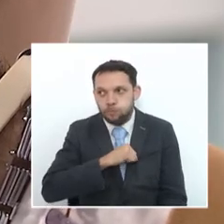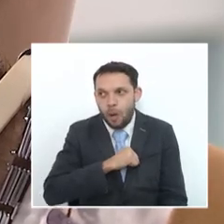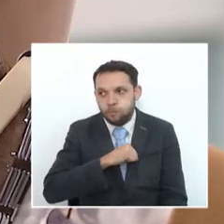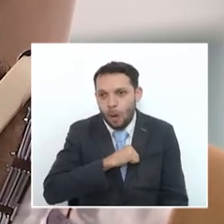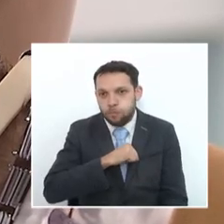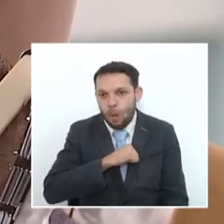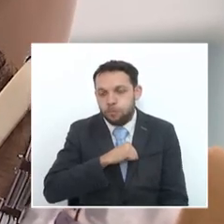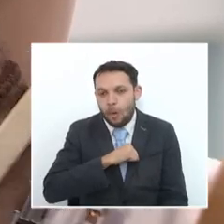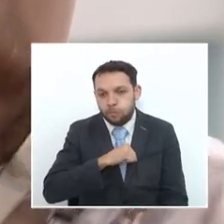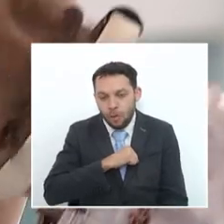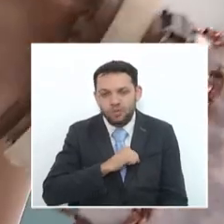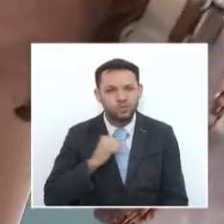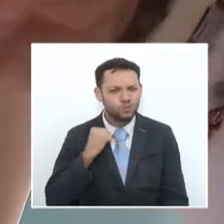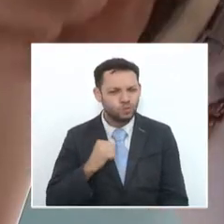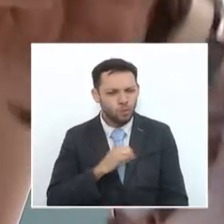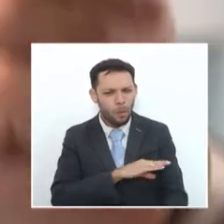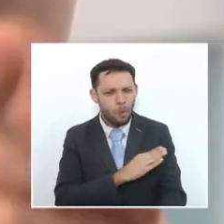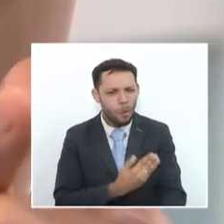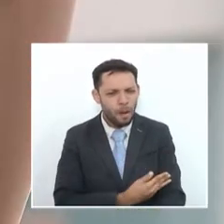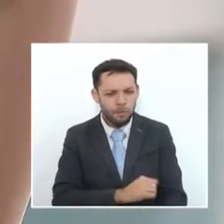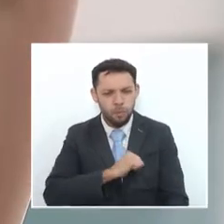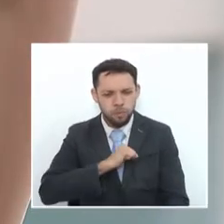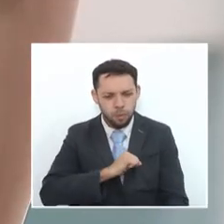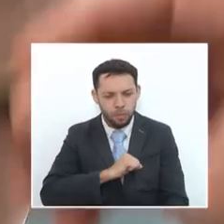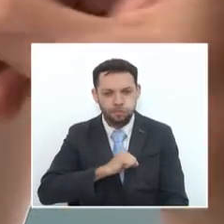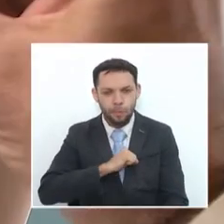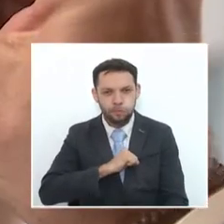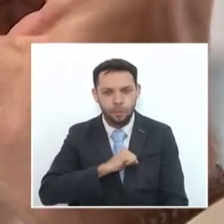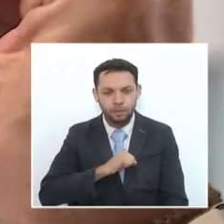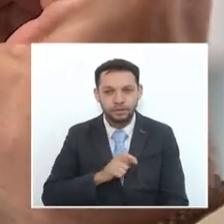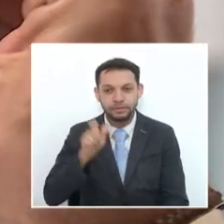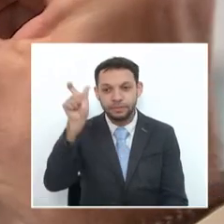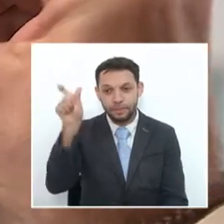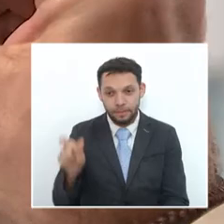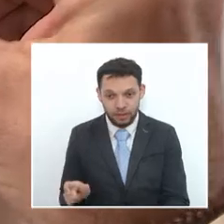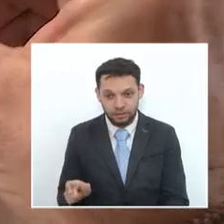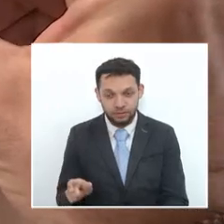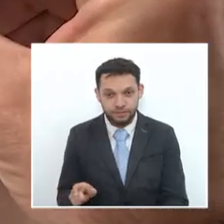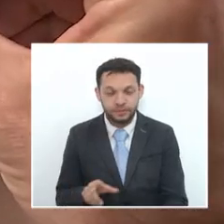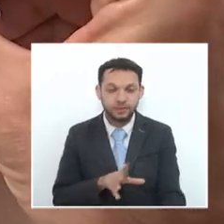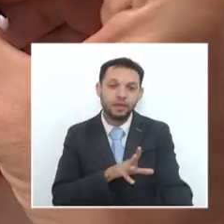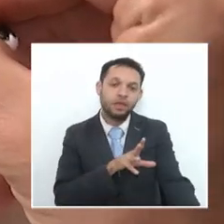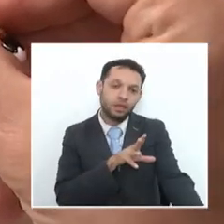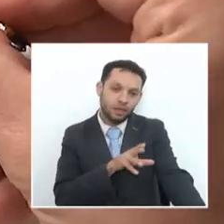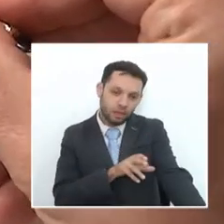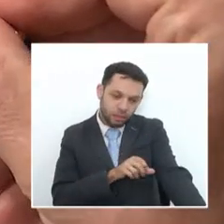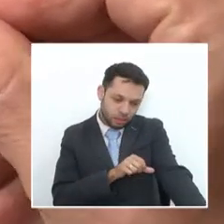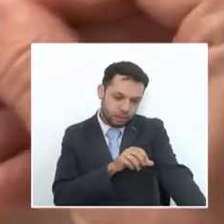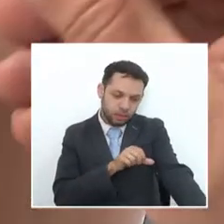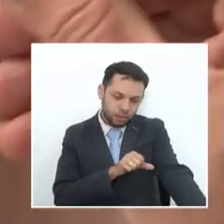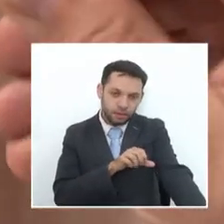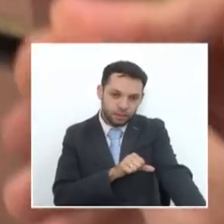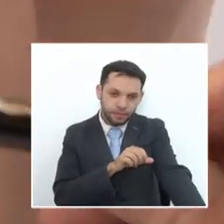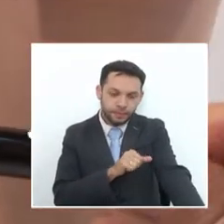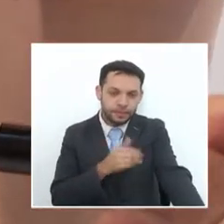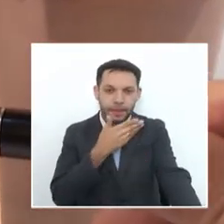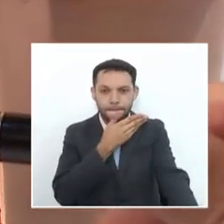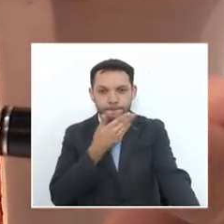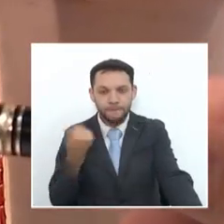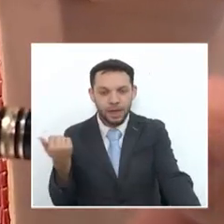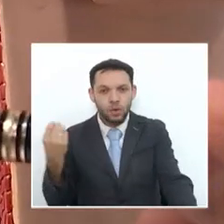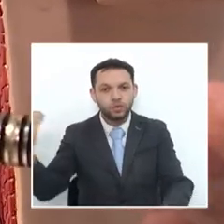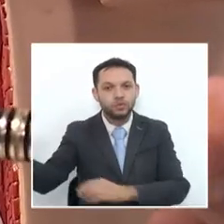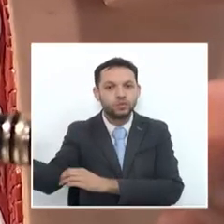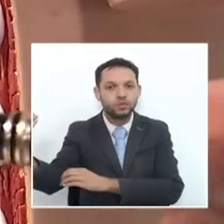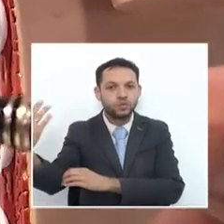fuerte. Por eso las personas que sufren de hipertensión mejoran cuando tienen